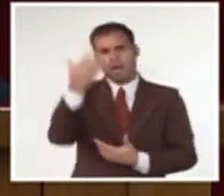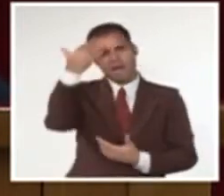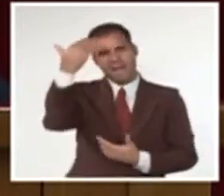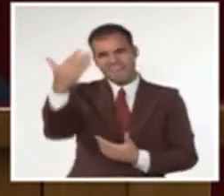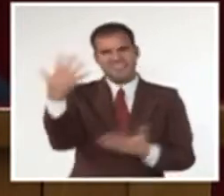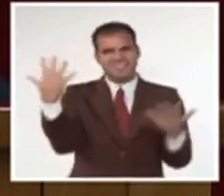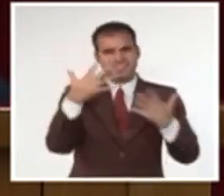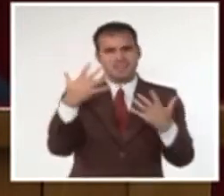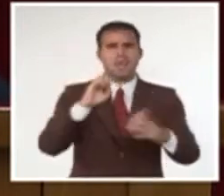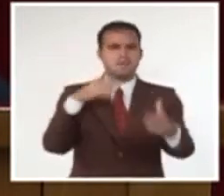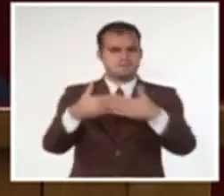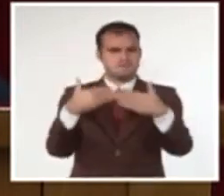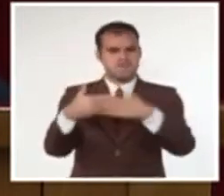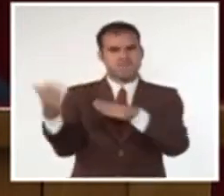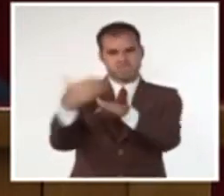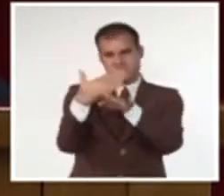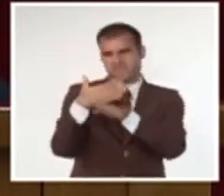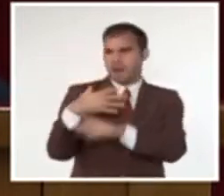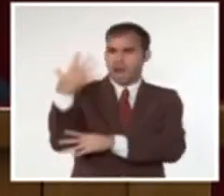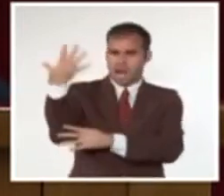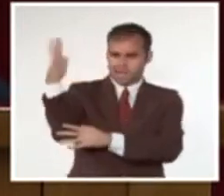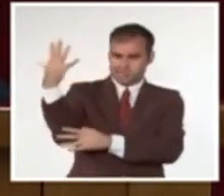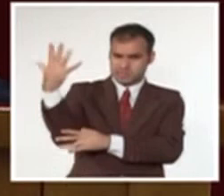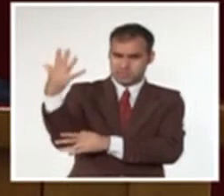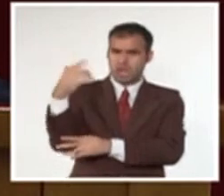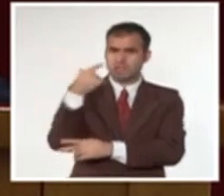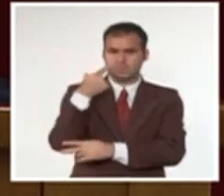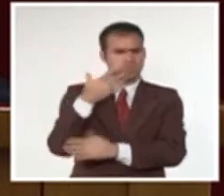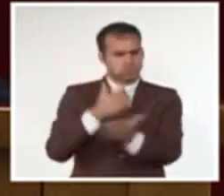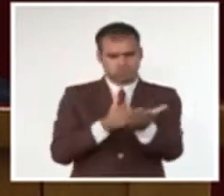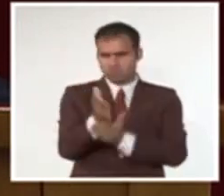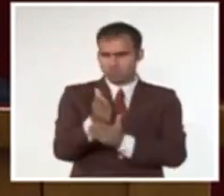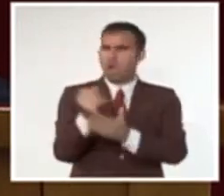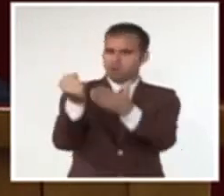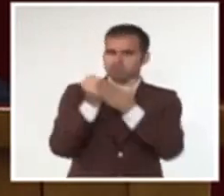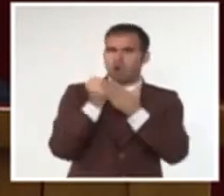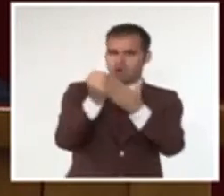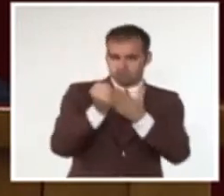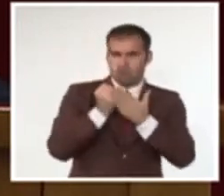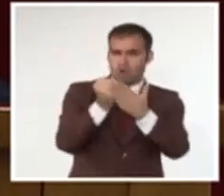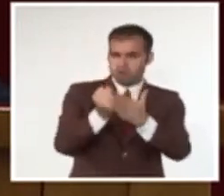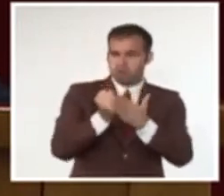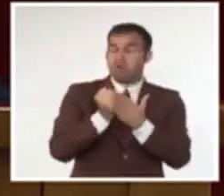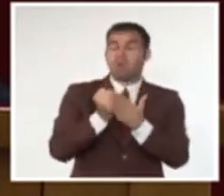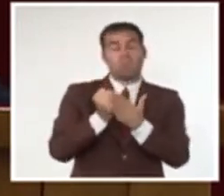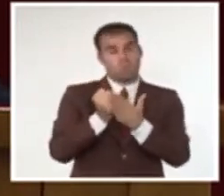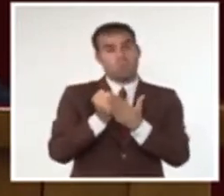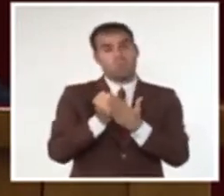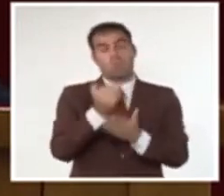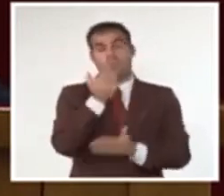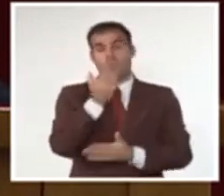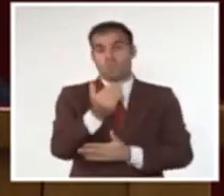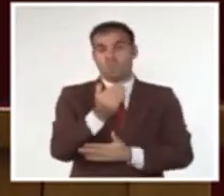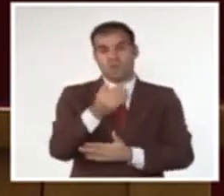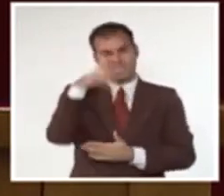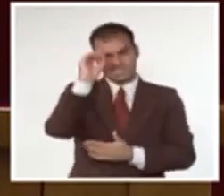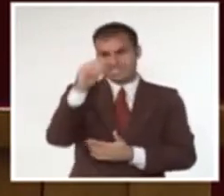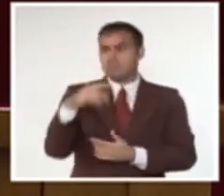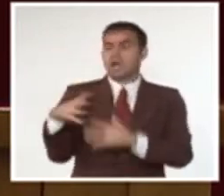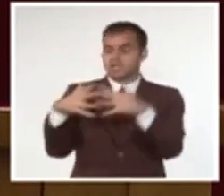compañías extranjeras que se han mantenido firmes en estas circunstancias y a quienes, a pesar de amenazas y